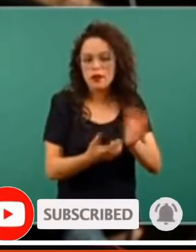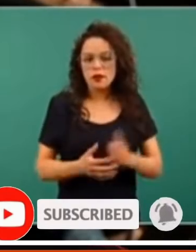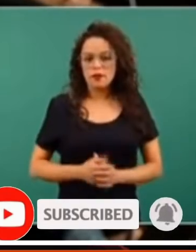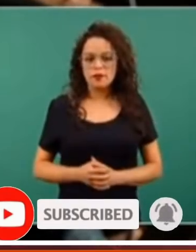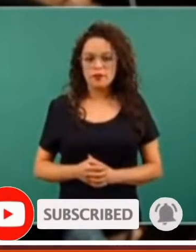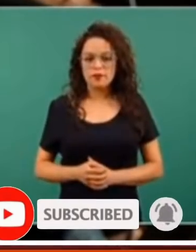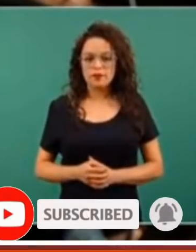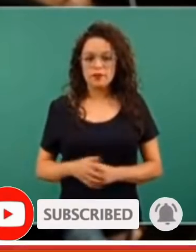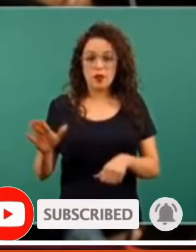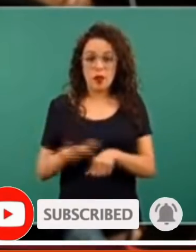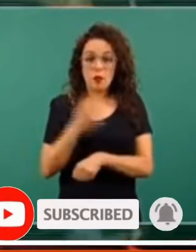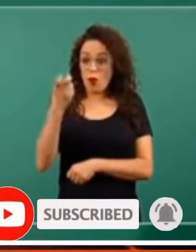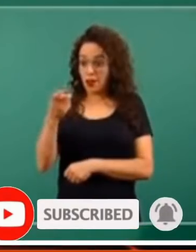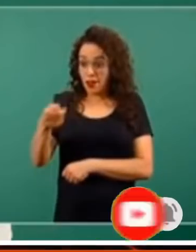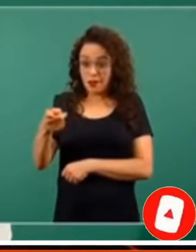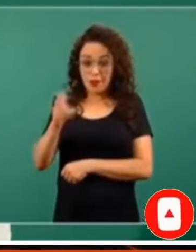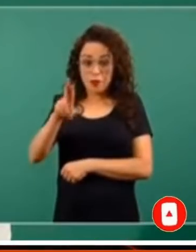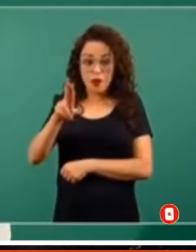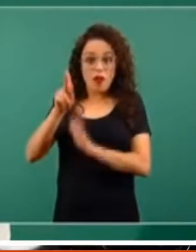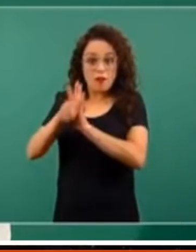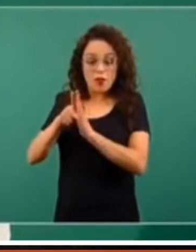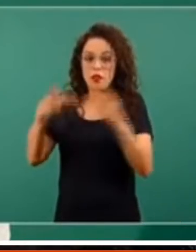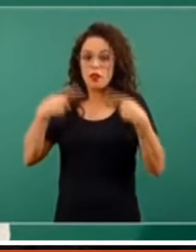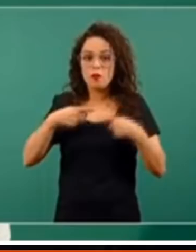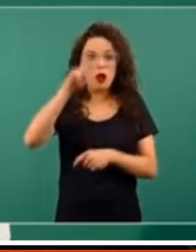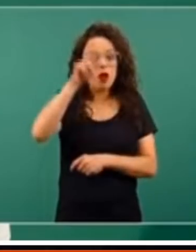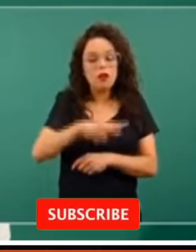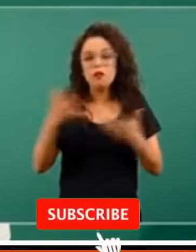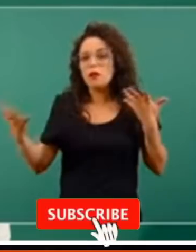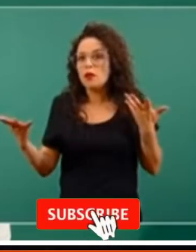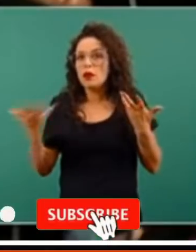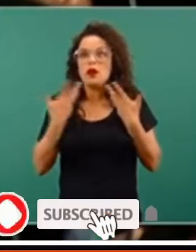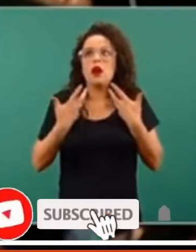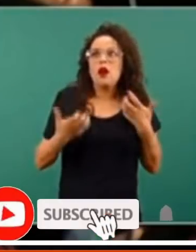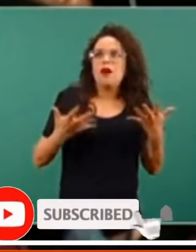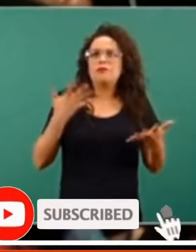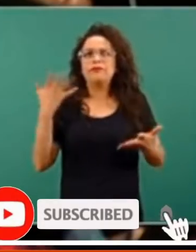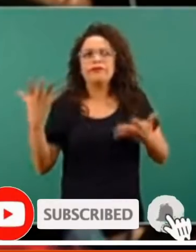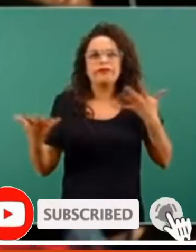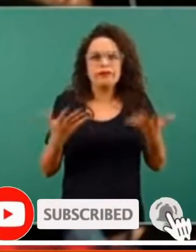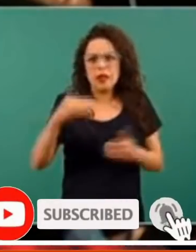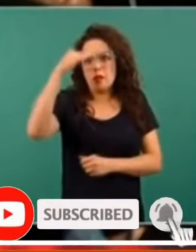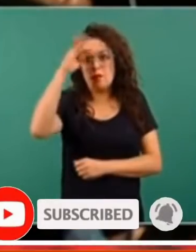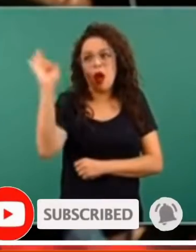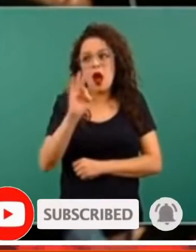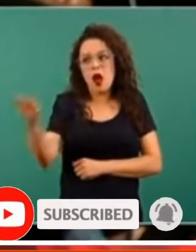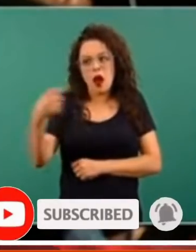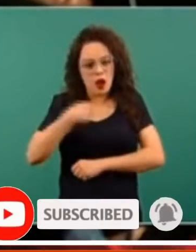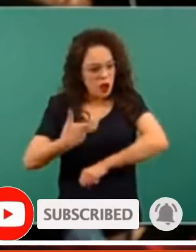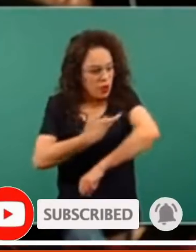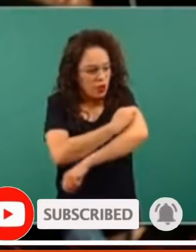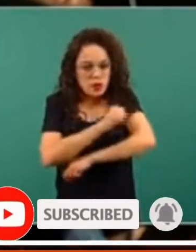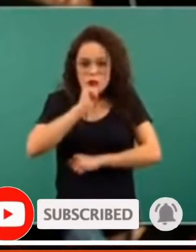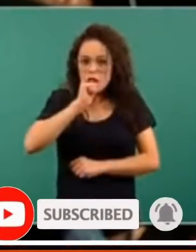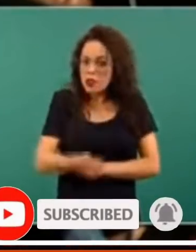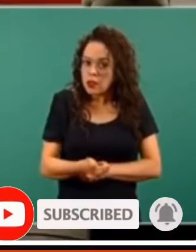raíz de este video, pues la gente está desesperada y pensando que a lo mejor no están vacunados, ¿no? Claro. Que pudieron haber sido víctimas de